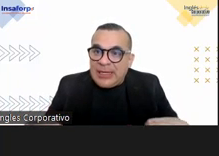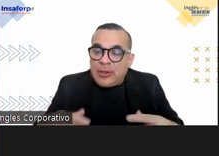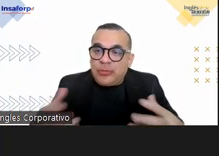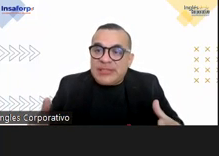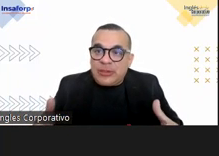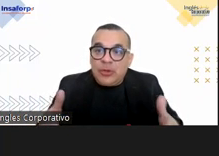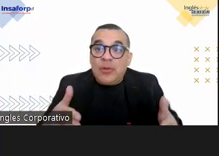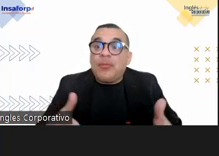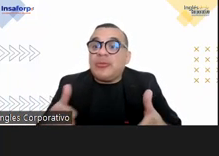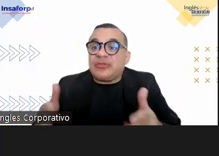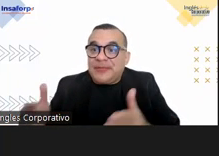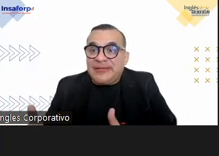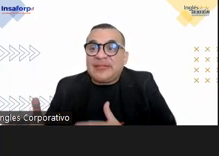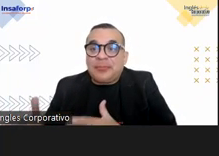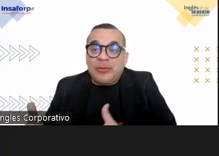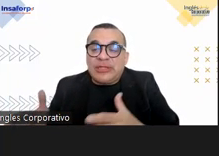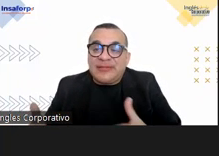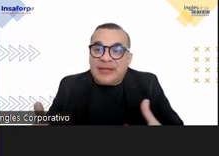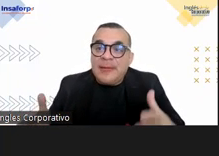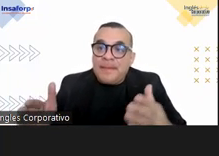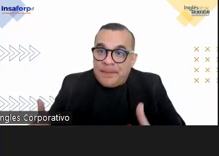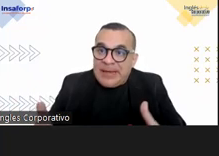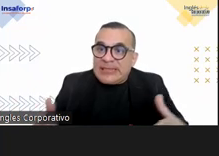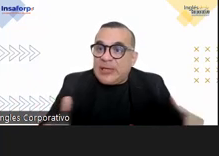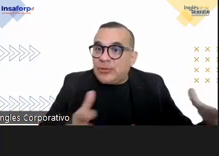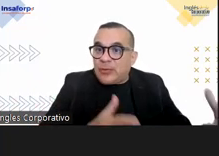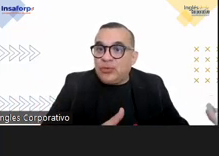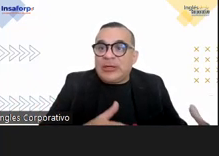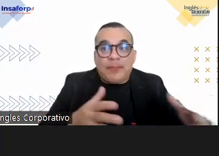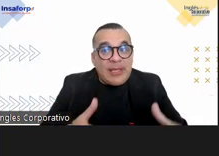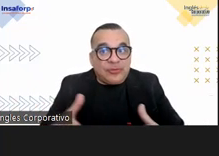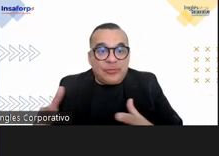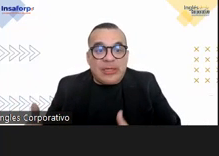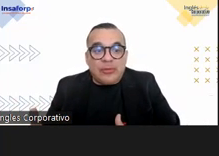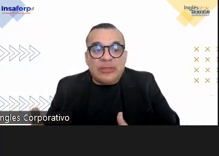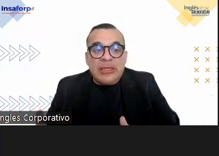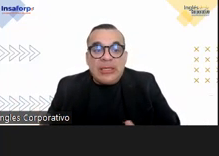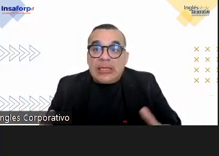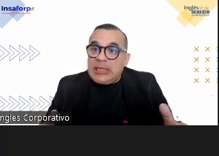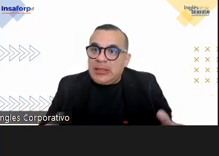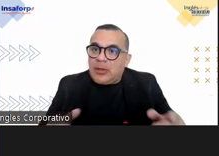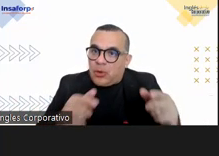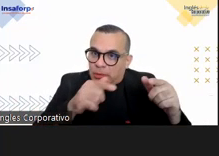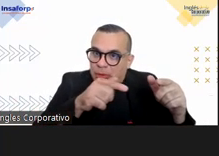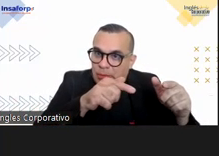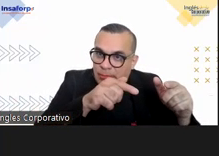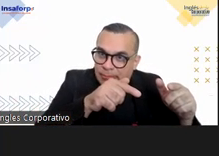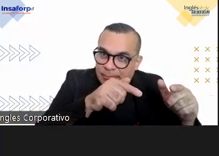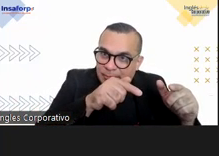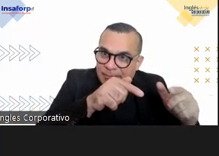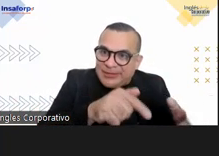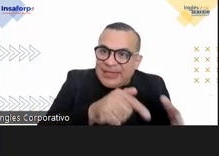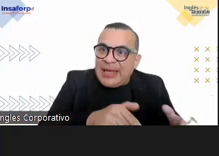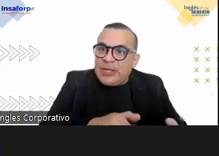se va economizando, podemos saber si se puede utilizar más en una ruta o menos en una ruta y